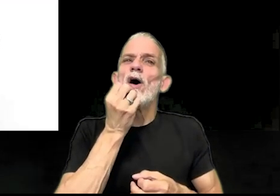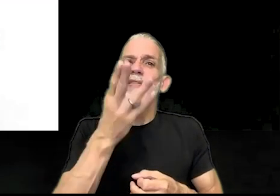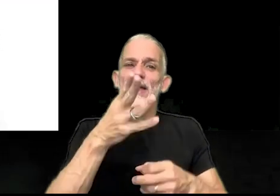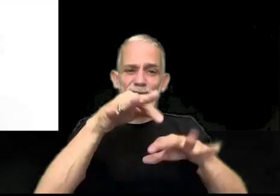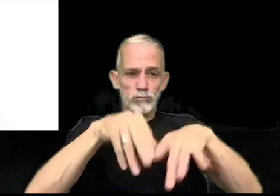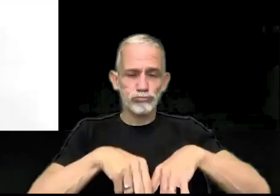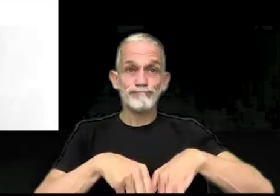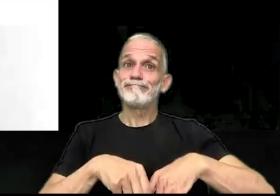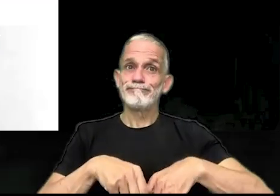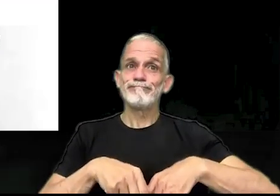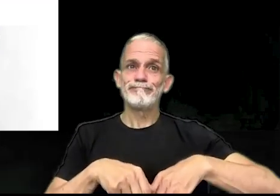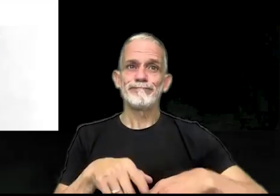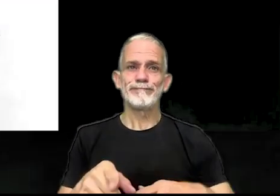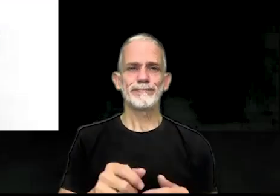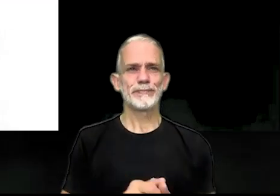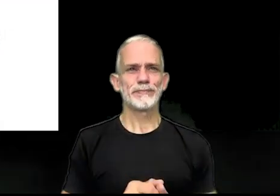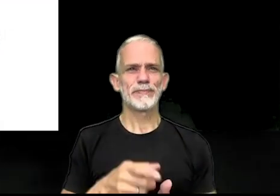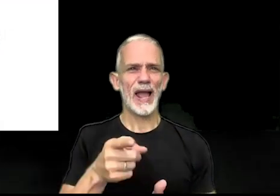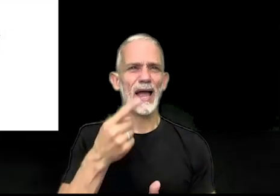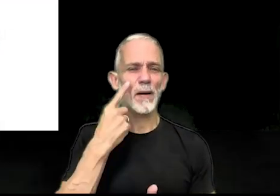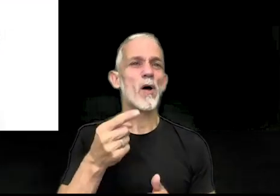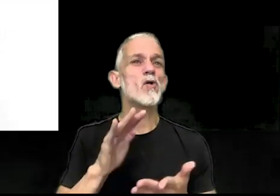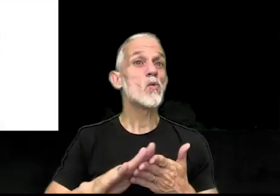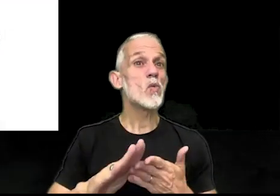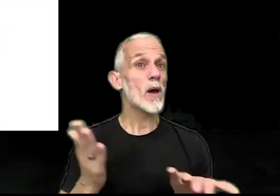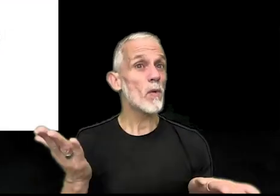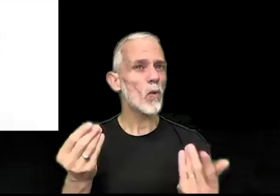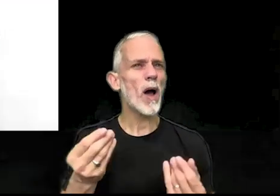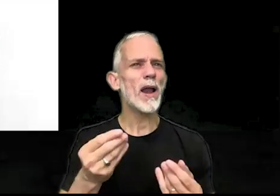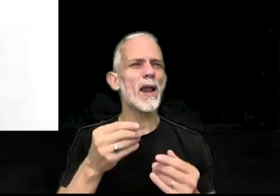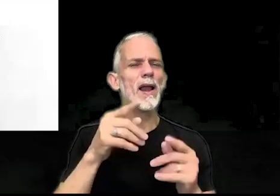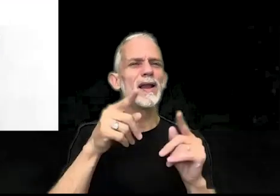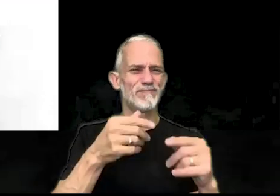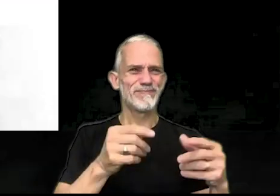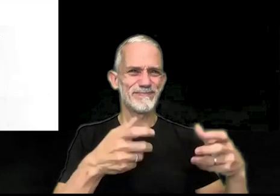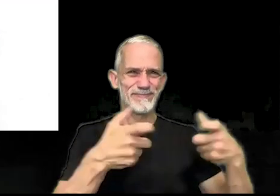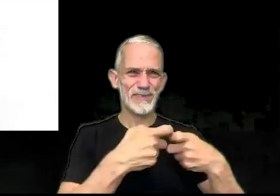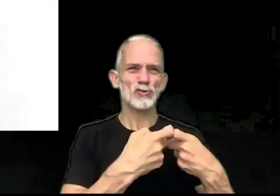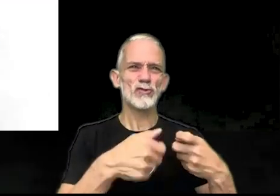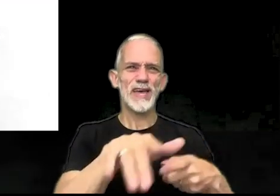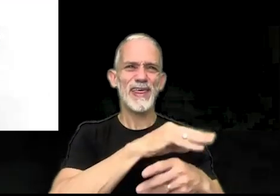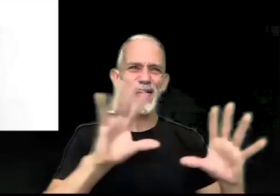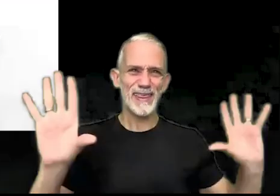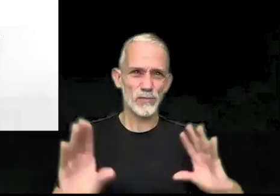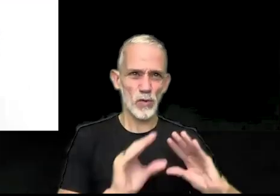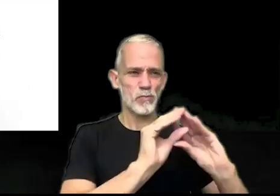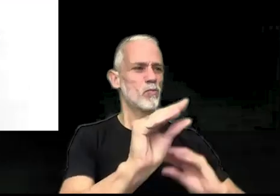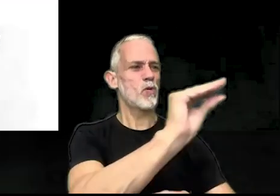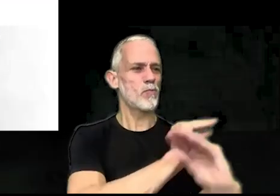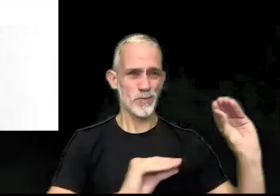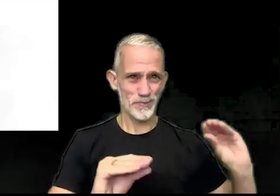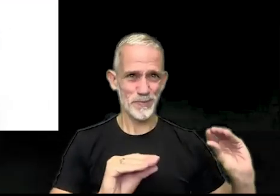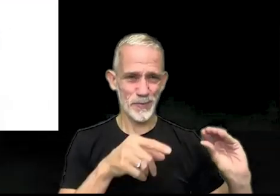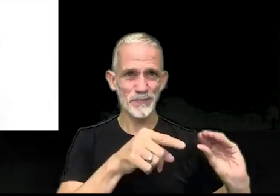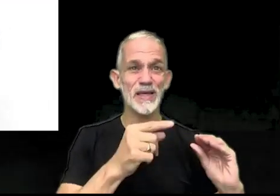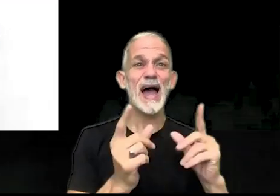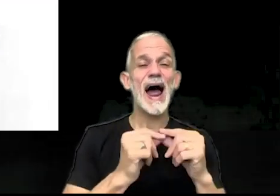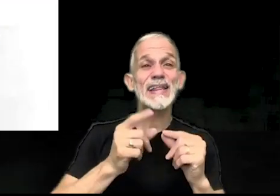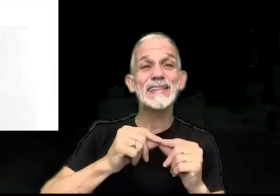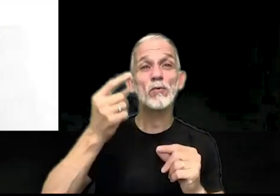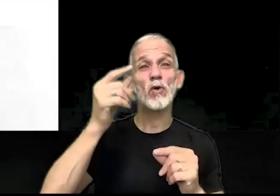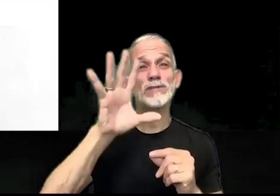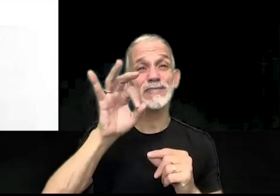esa renta y fíjense que aquí como novedad les agrego los dividendos presuntos, hoy tipificados en el